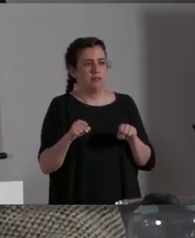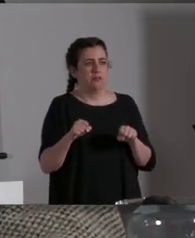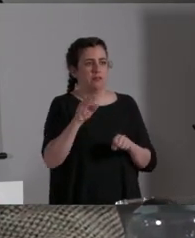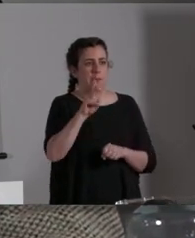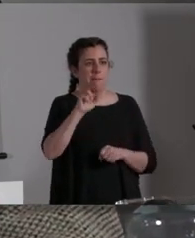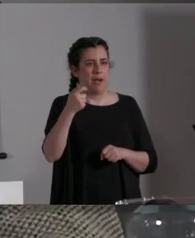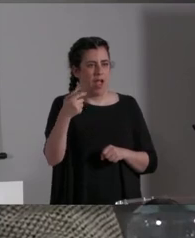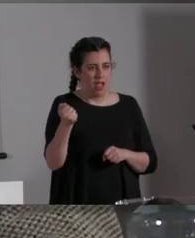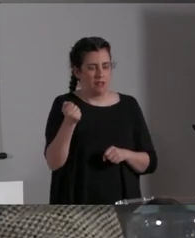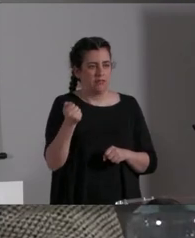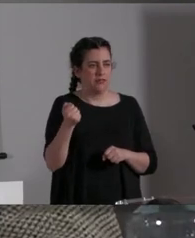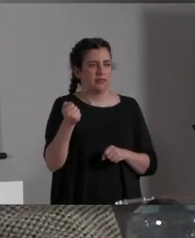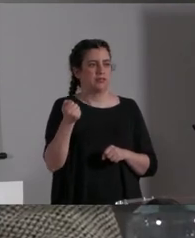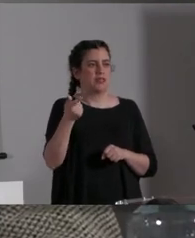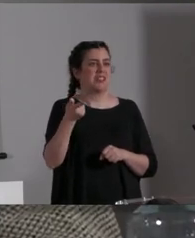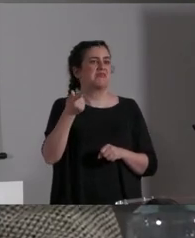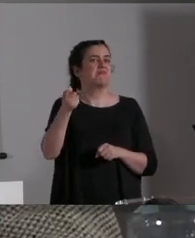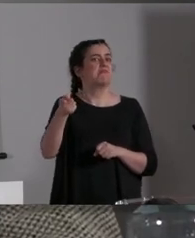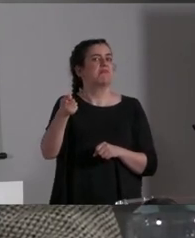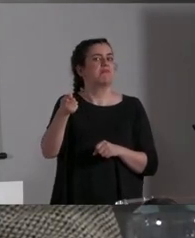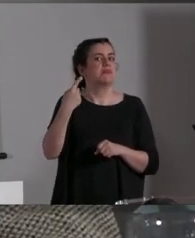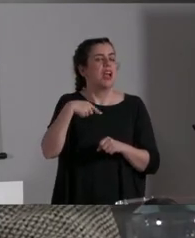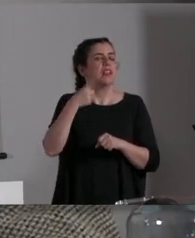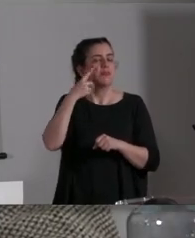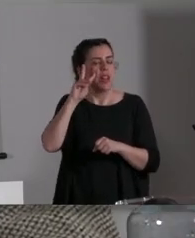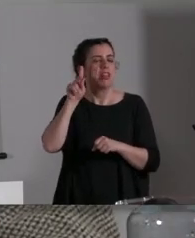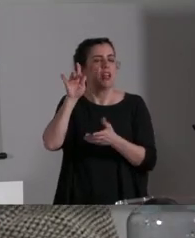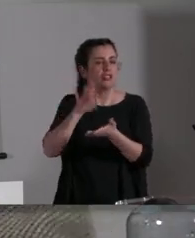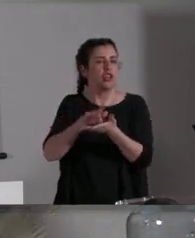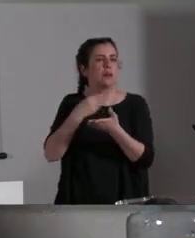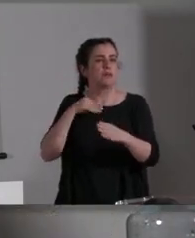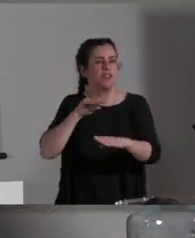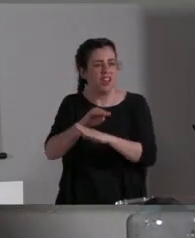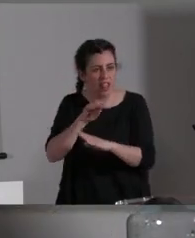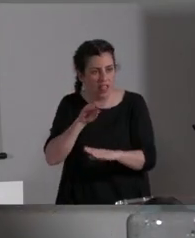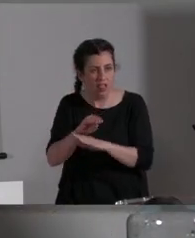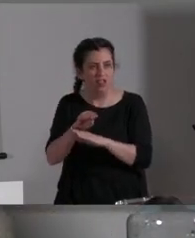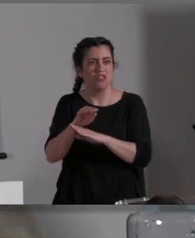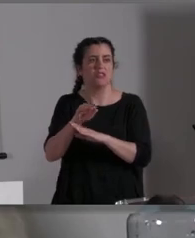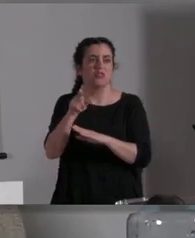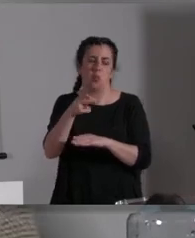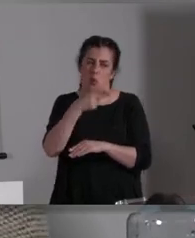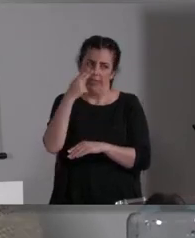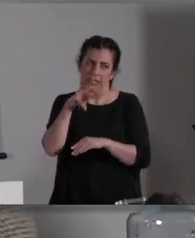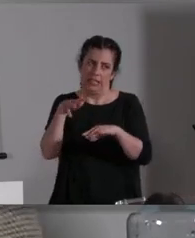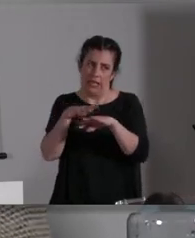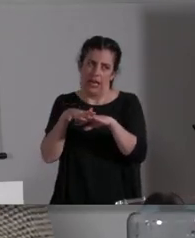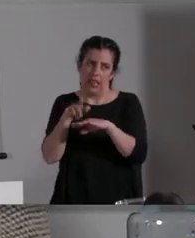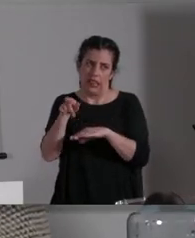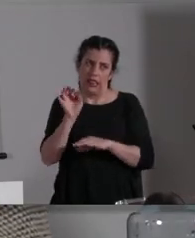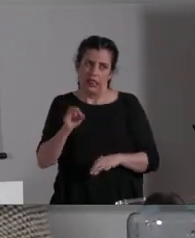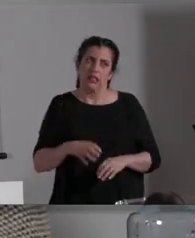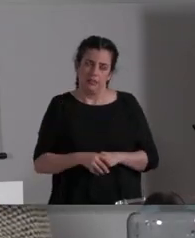es precisamente estas experiencias, las búsquedas de financiación a través de estas líneas y demás, lo que hacen especialmente interesante esta red.